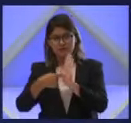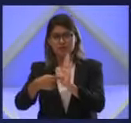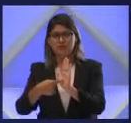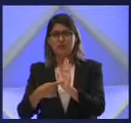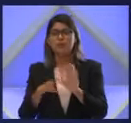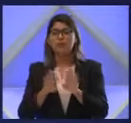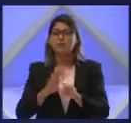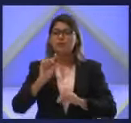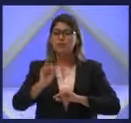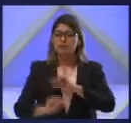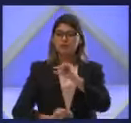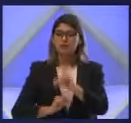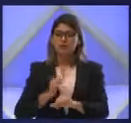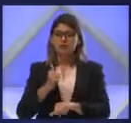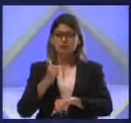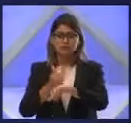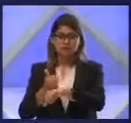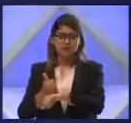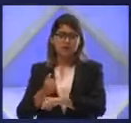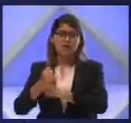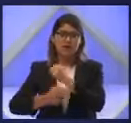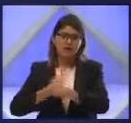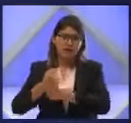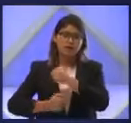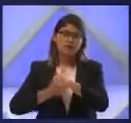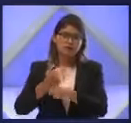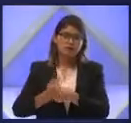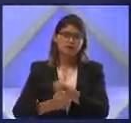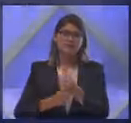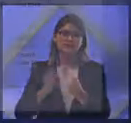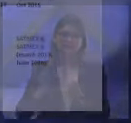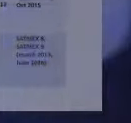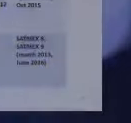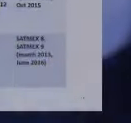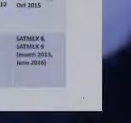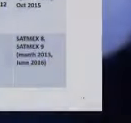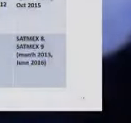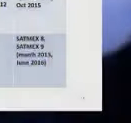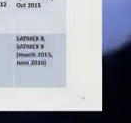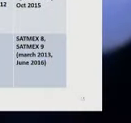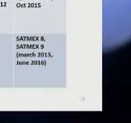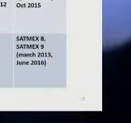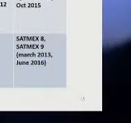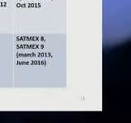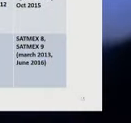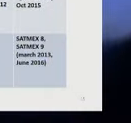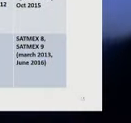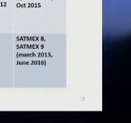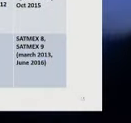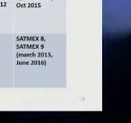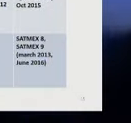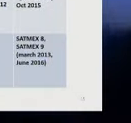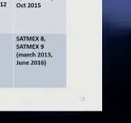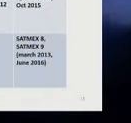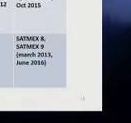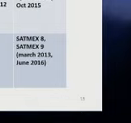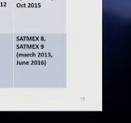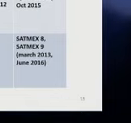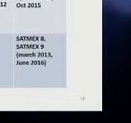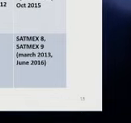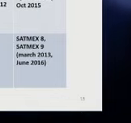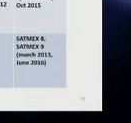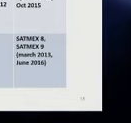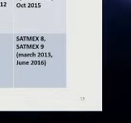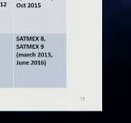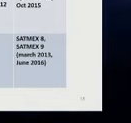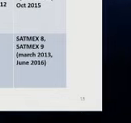ocupando a lo largo de los años desde los satélites morelos hasta la fecha y se ve las